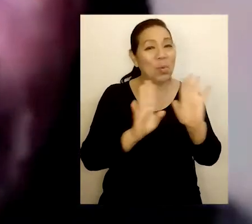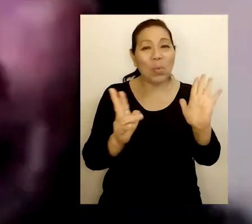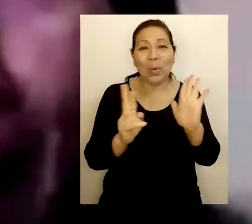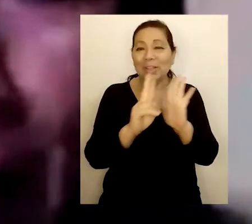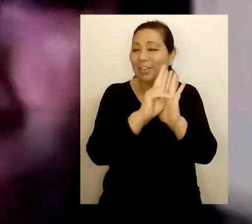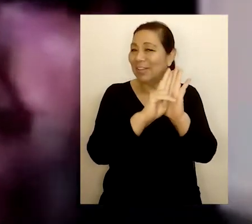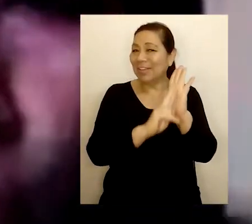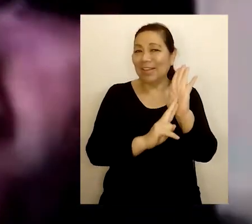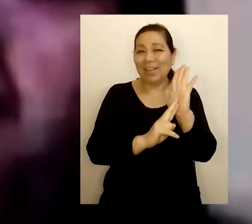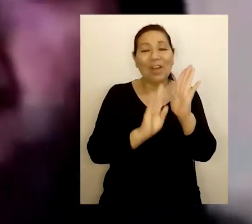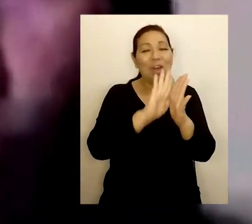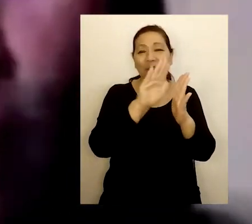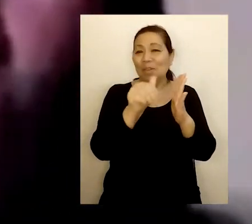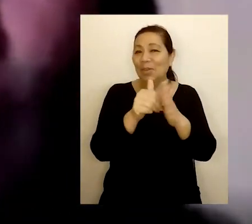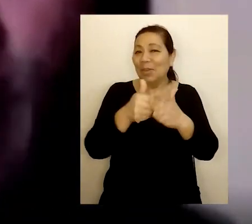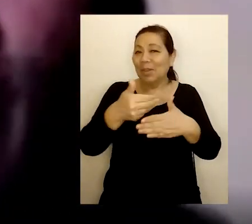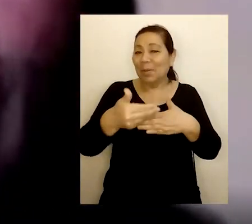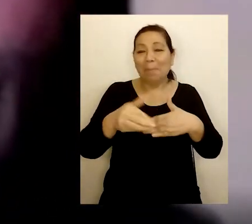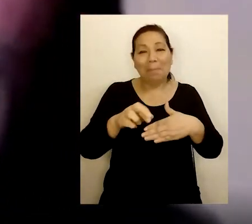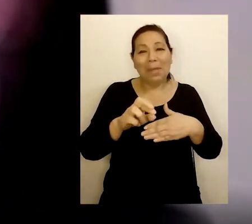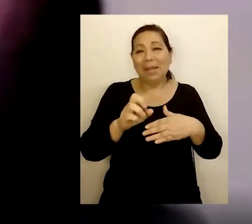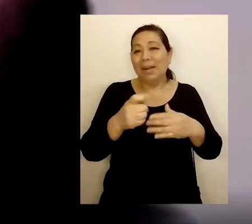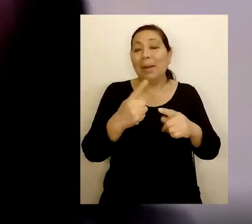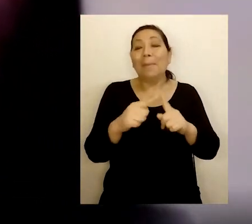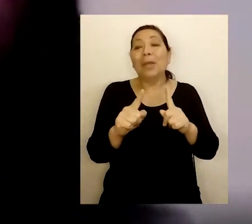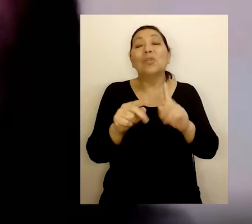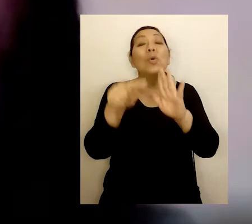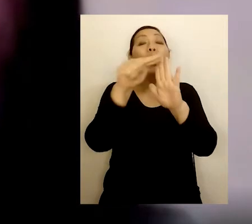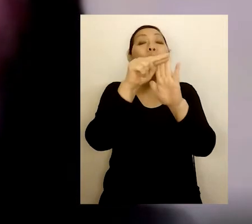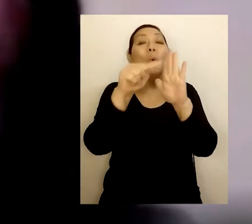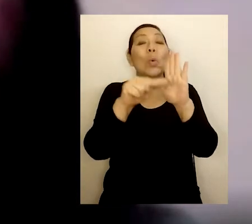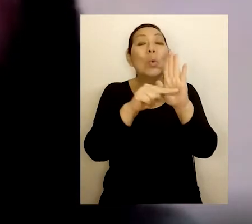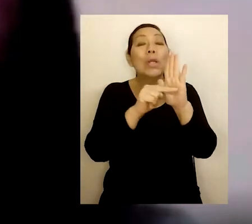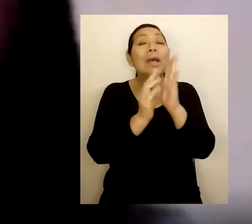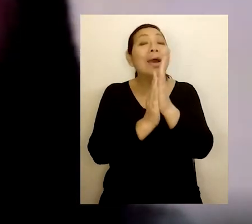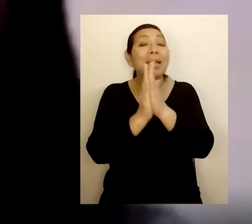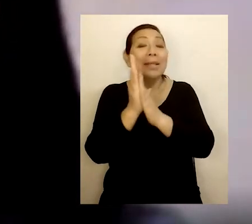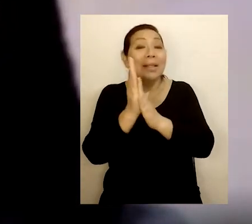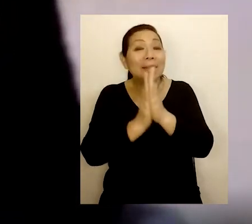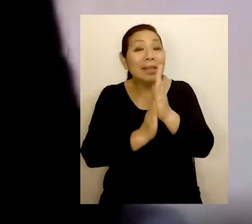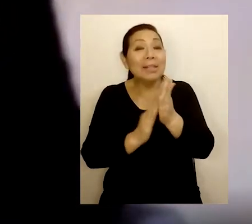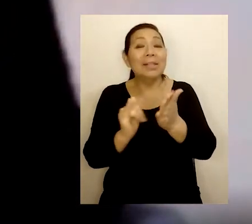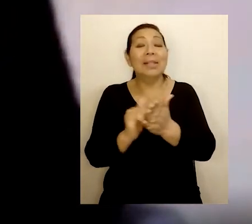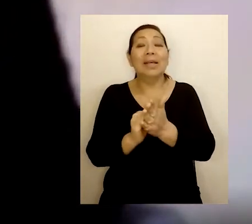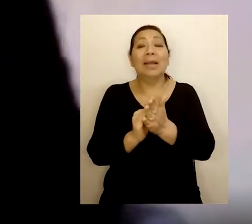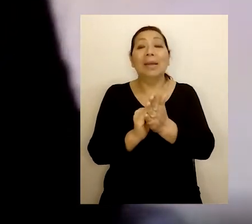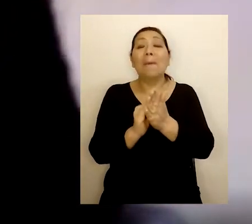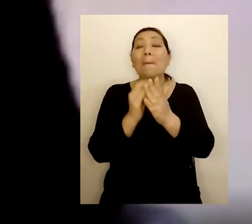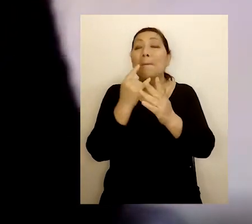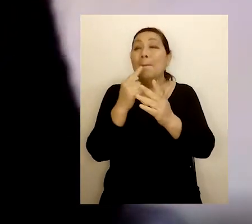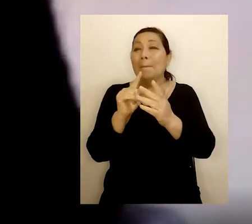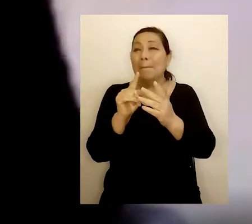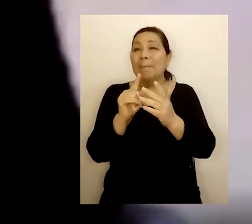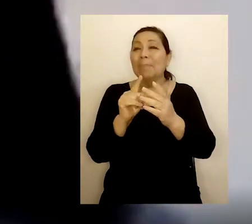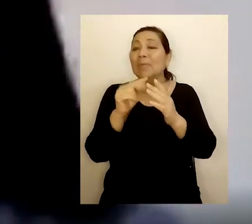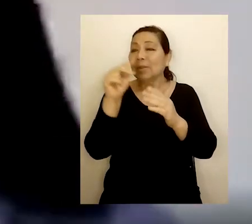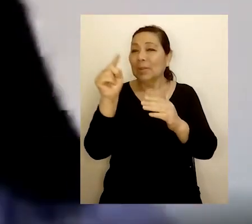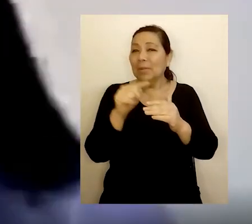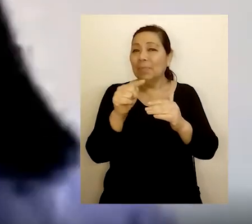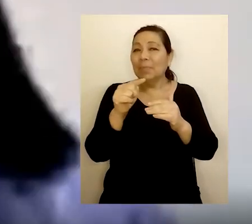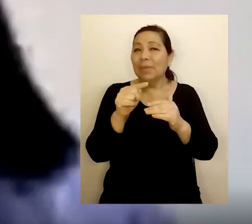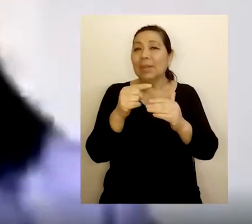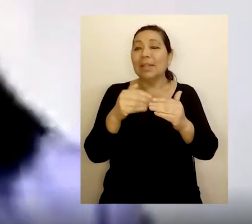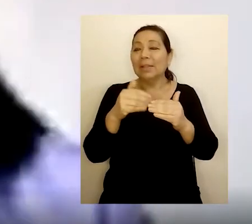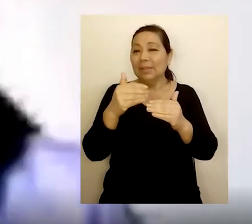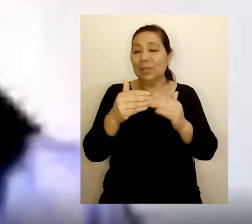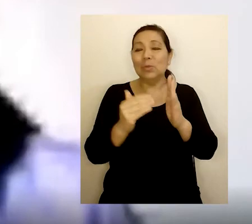de aplicación en todo el proceso penal, sino es una norma de aplicación en la etapa de instrucción y en la etapa